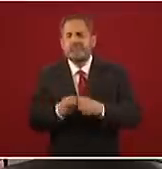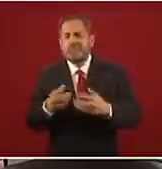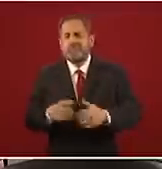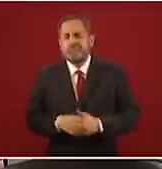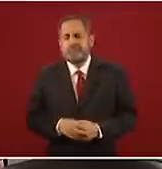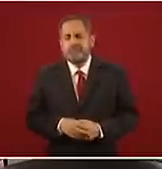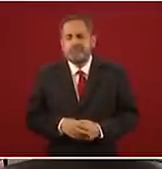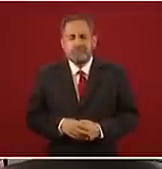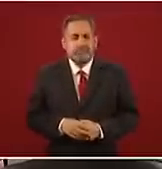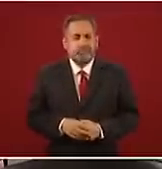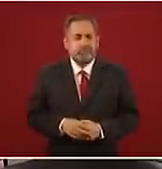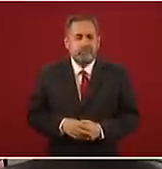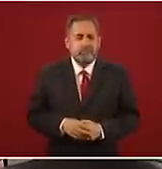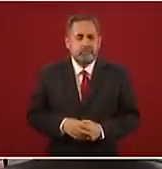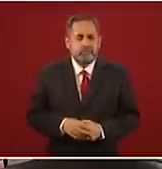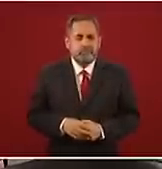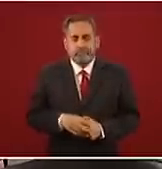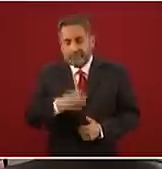6,500.